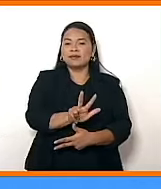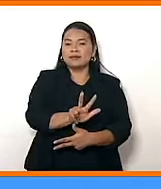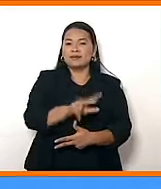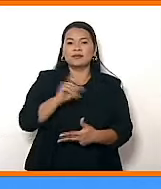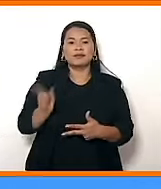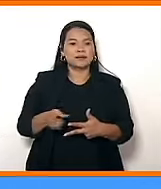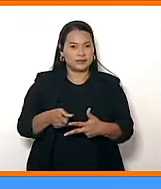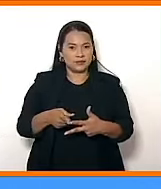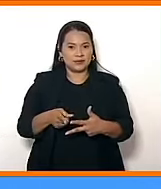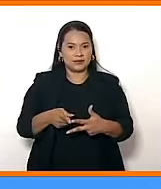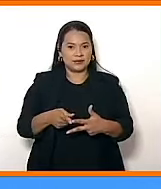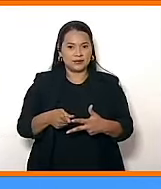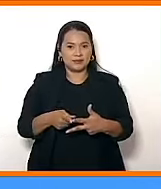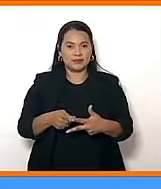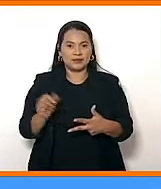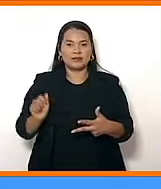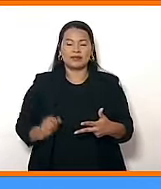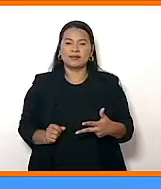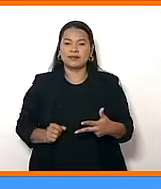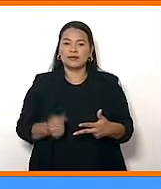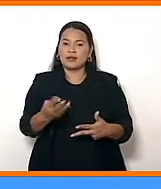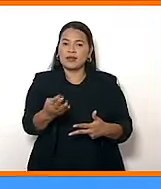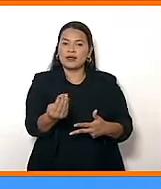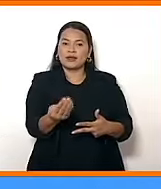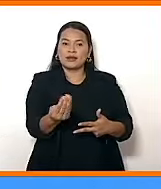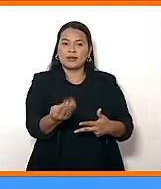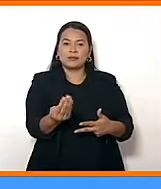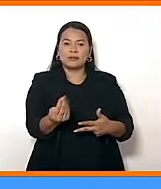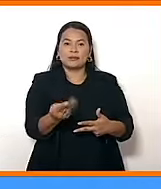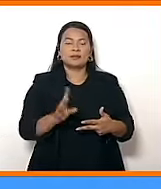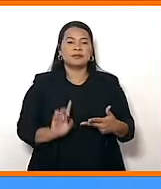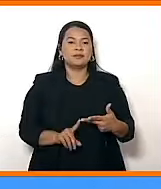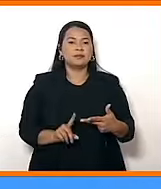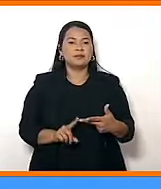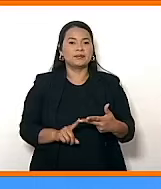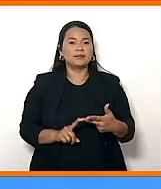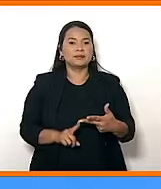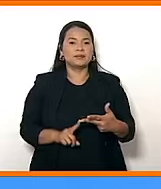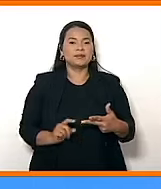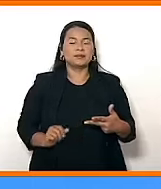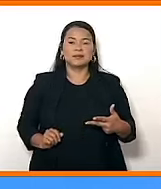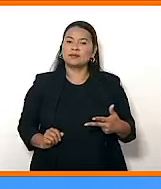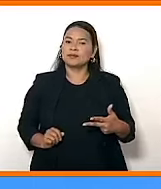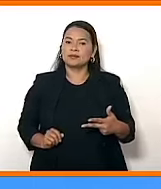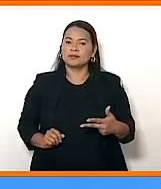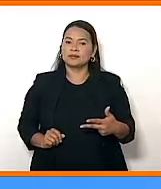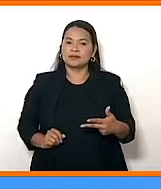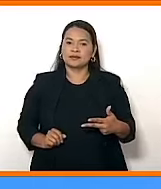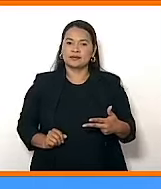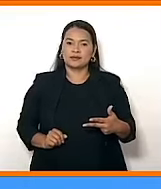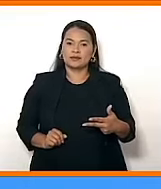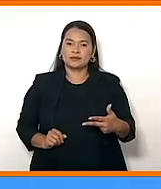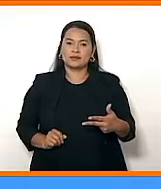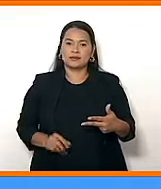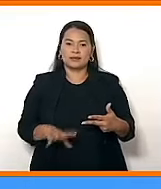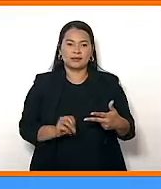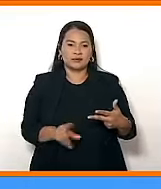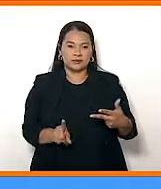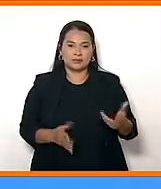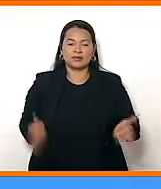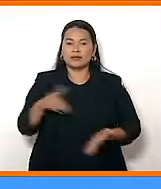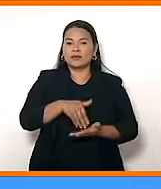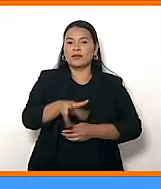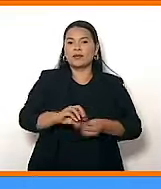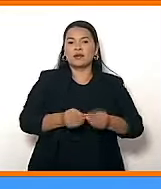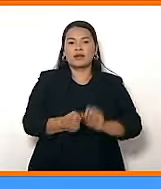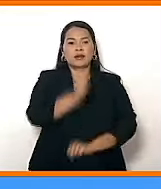Segundo número ganador, 14. Tercer y decisivo número ganador, este es el 01. Los números